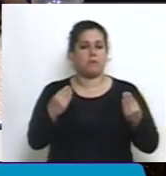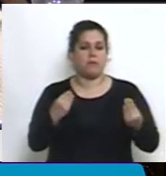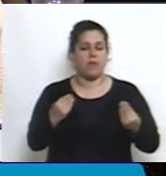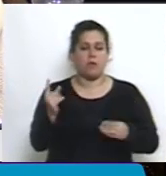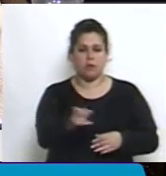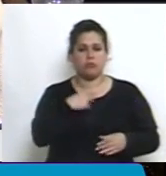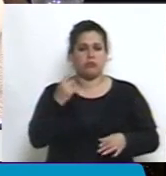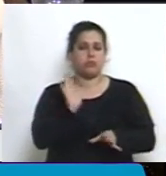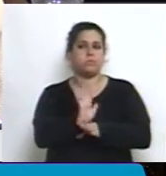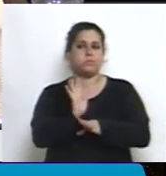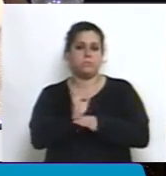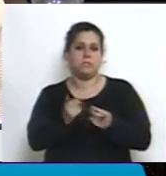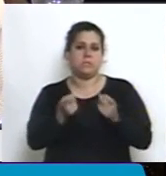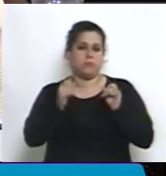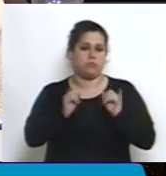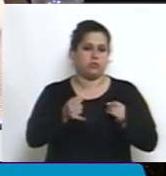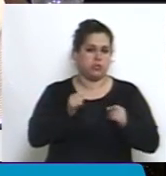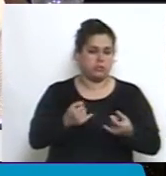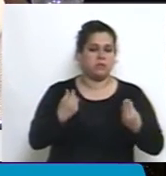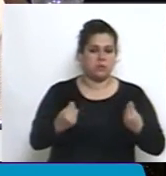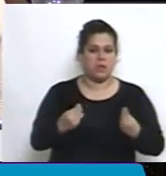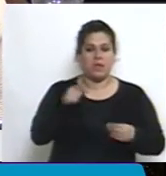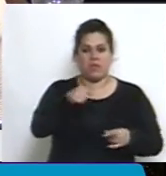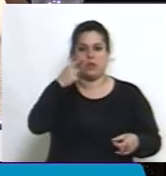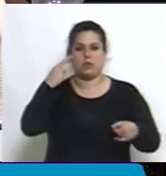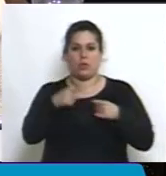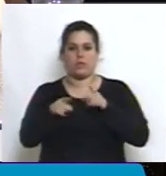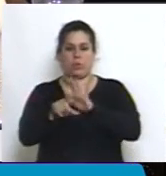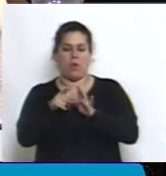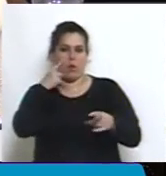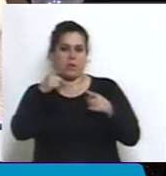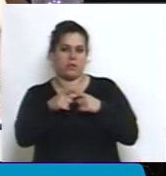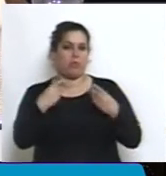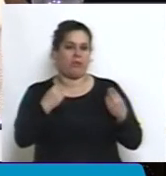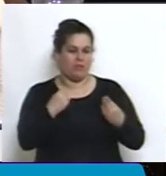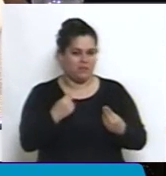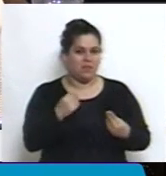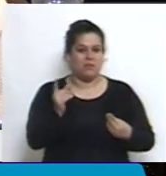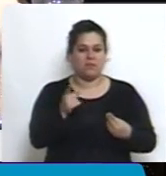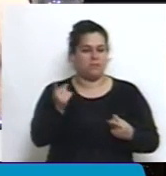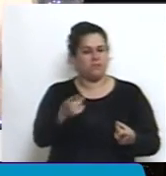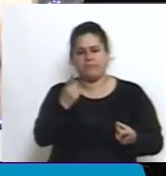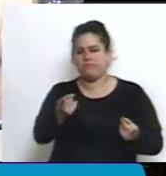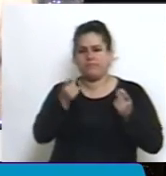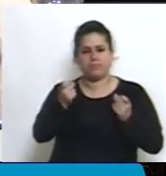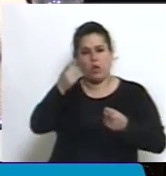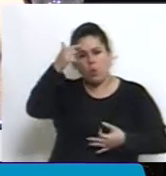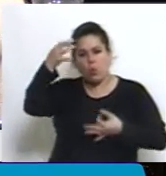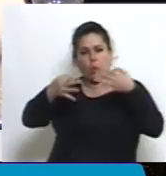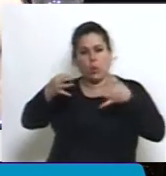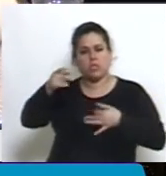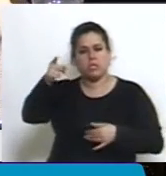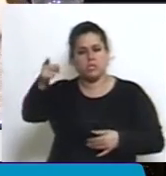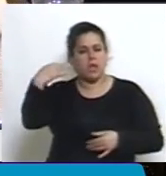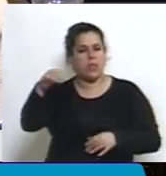nosotros necesitamos y este es el objetivo de esta ley, que la justicia se adapte